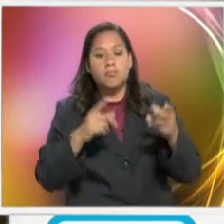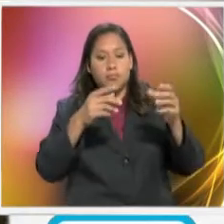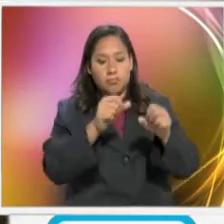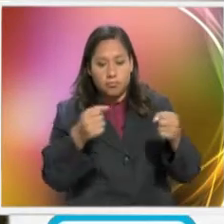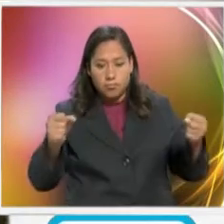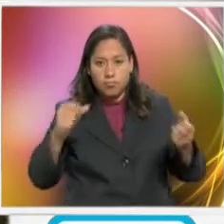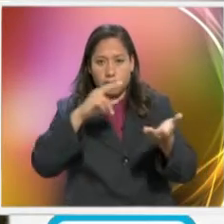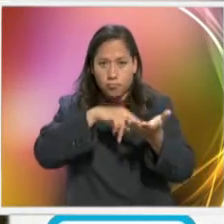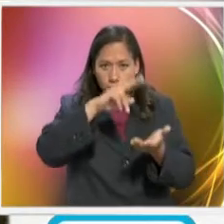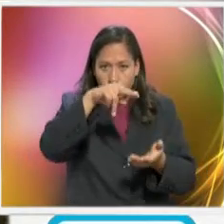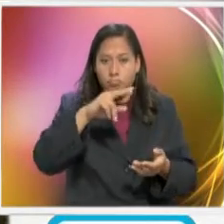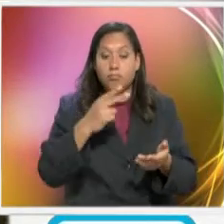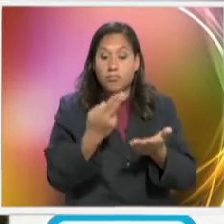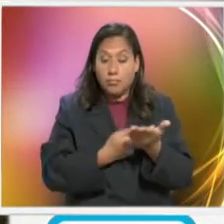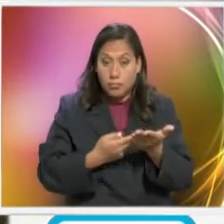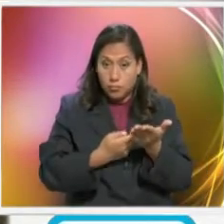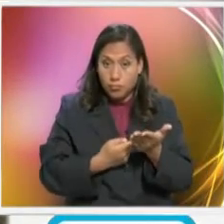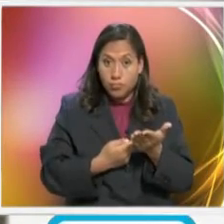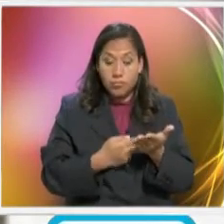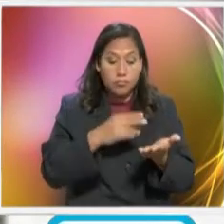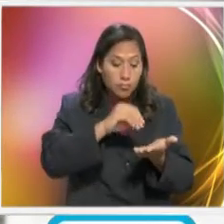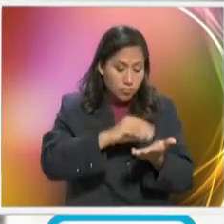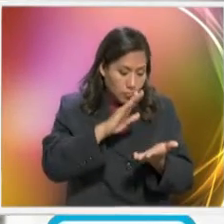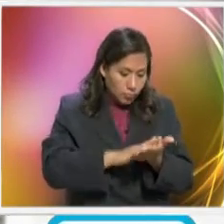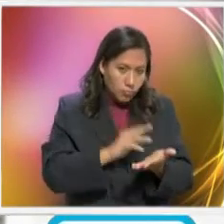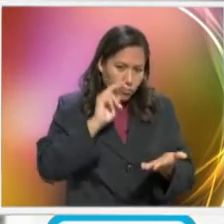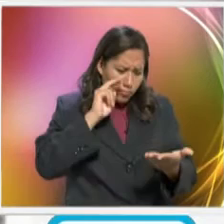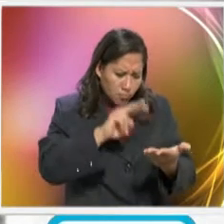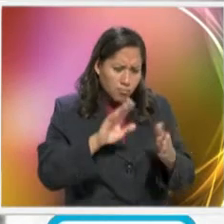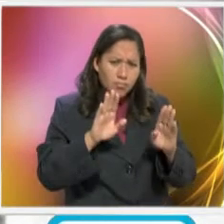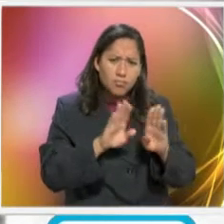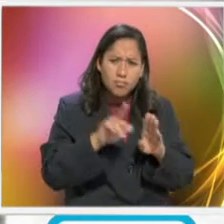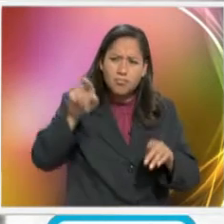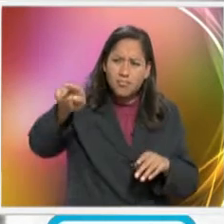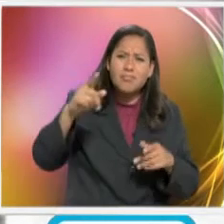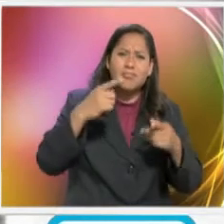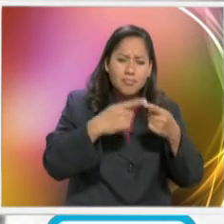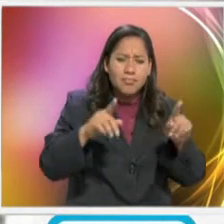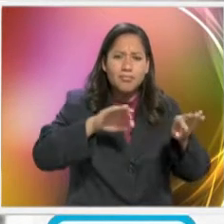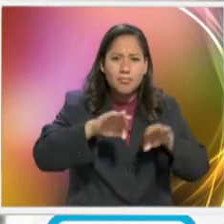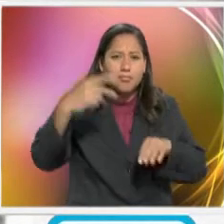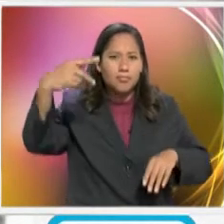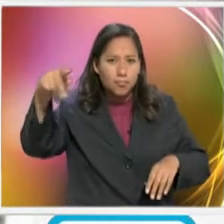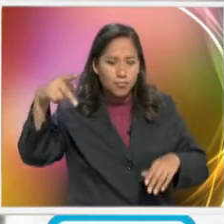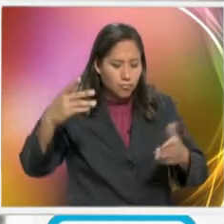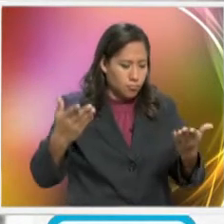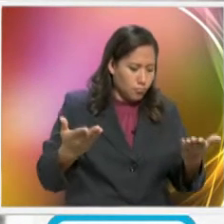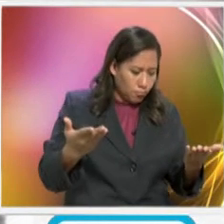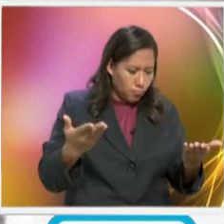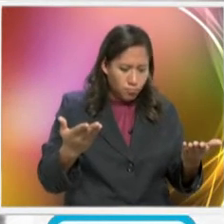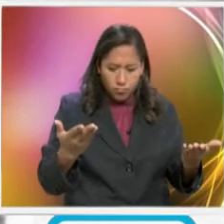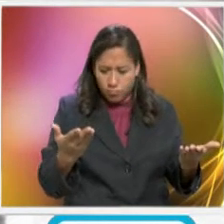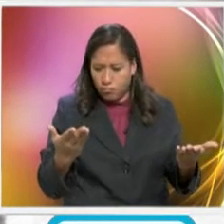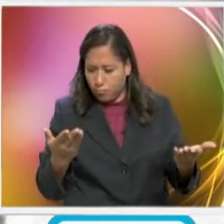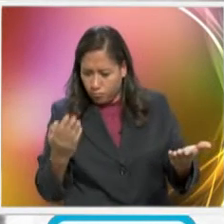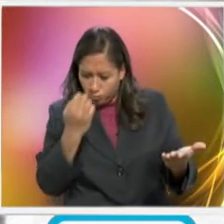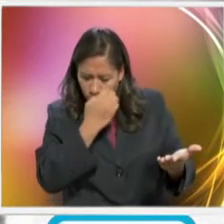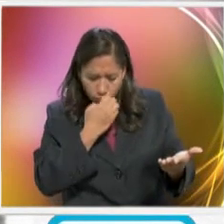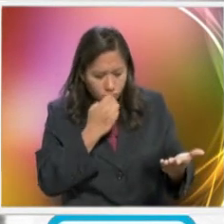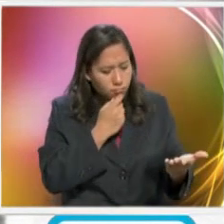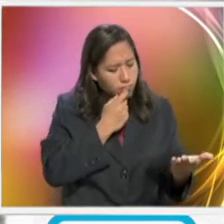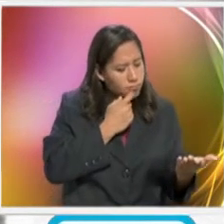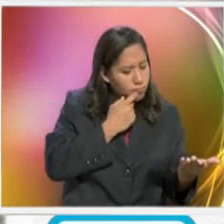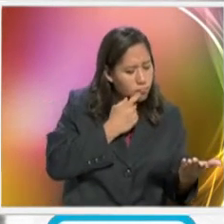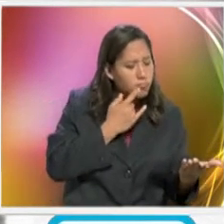óleos, dibujos, en donde también vemos plasmadas como las distintas facetas de Diego, ¿no? Entonces, podemos observar, podemos